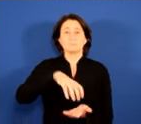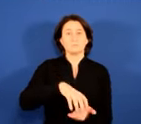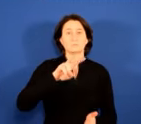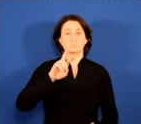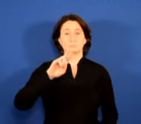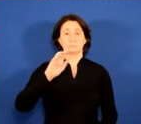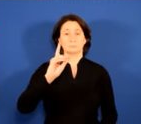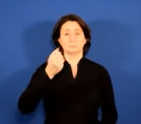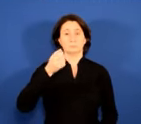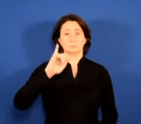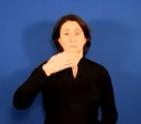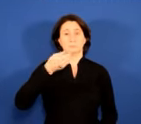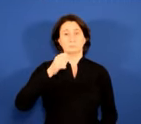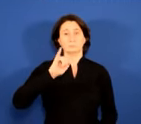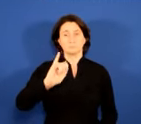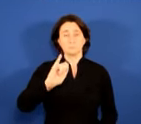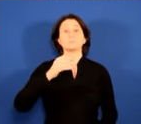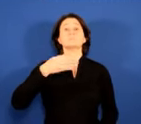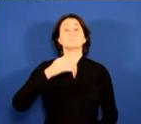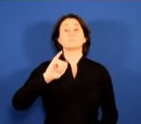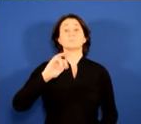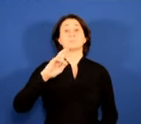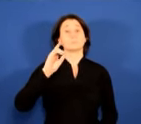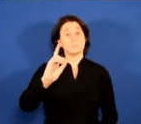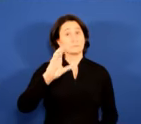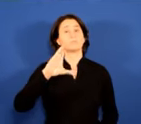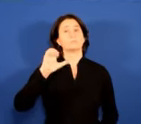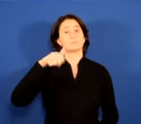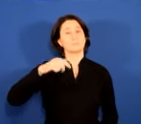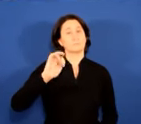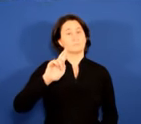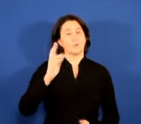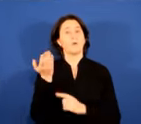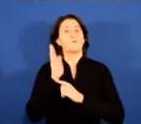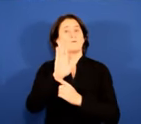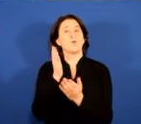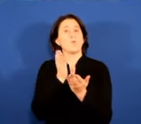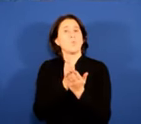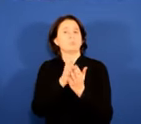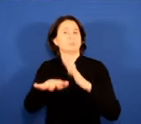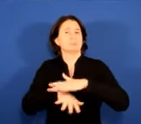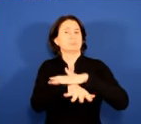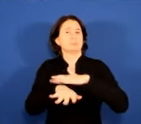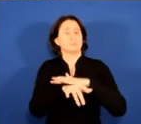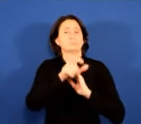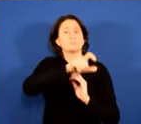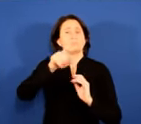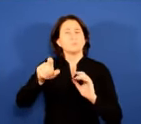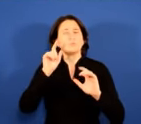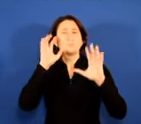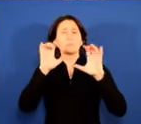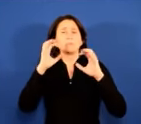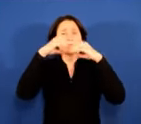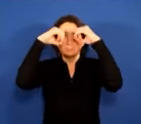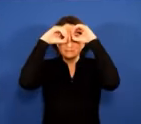Urdaibai Bird Center, el centro ornitológico impulsado por la Diputación Foral de Vizcaya, Aranzadi y BBK, ha organizado un curso teórico-práctico